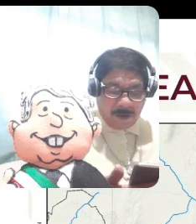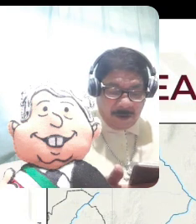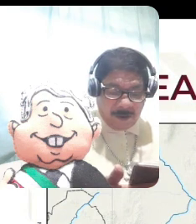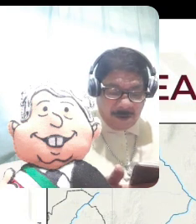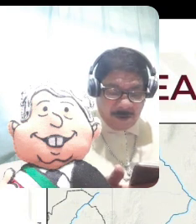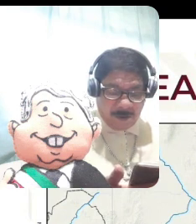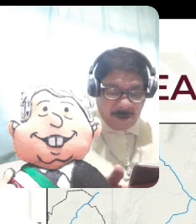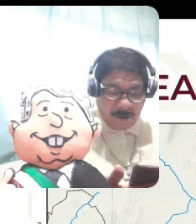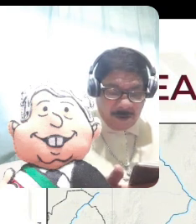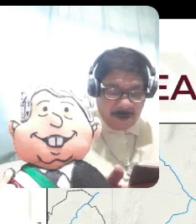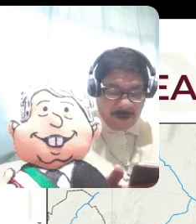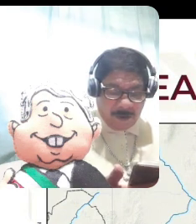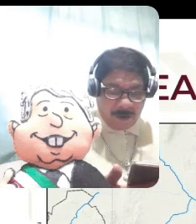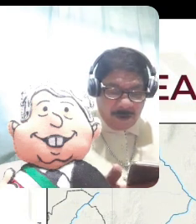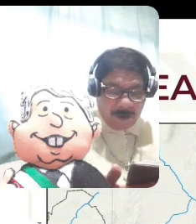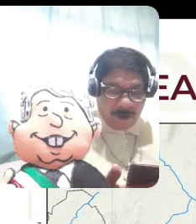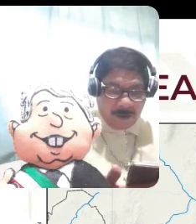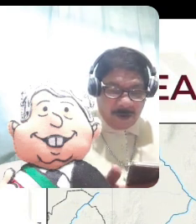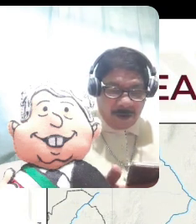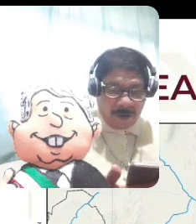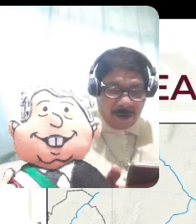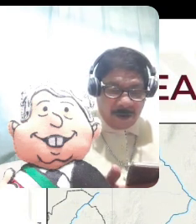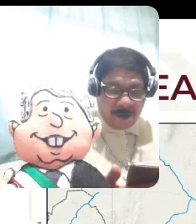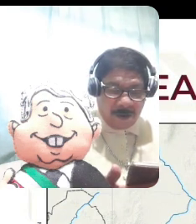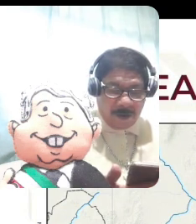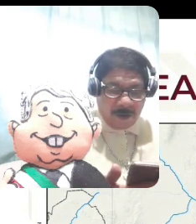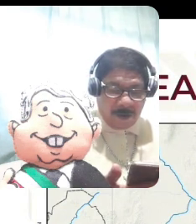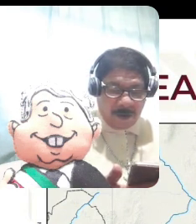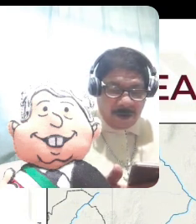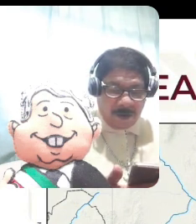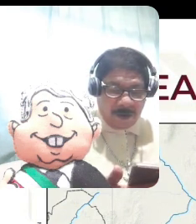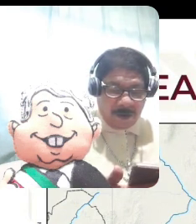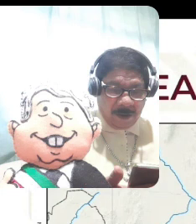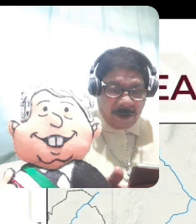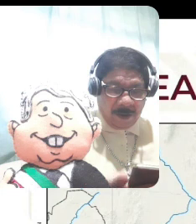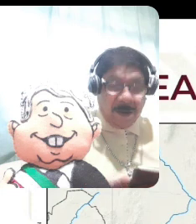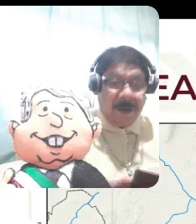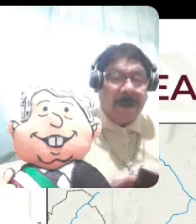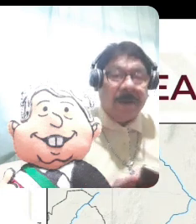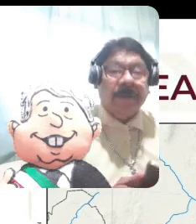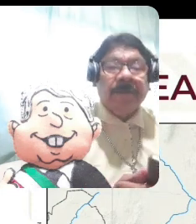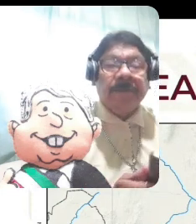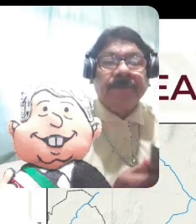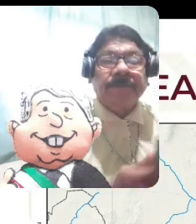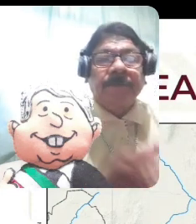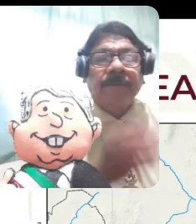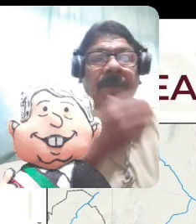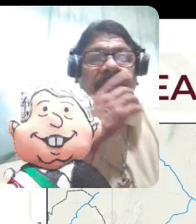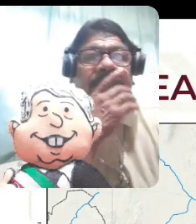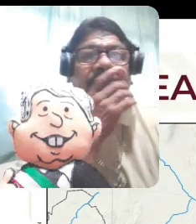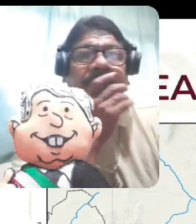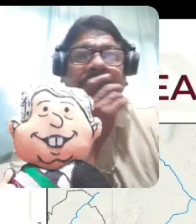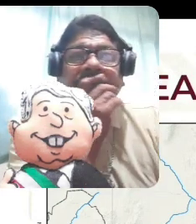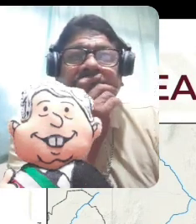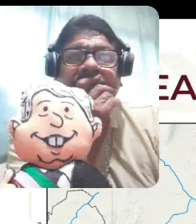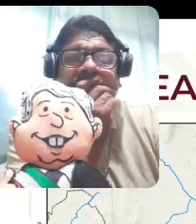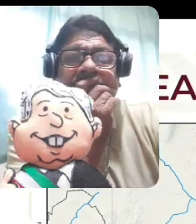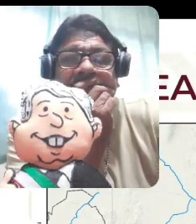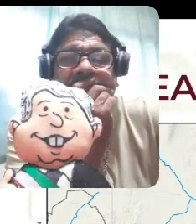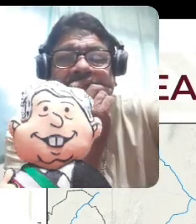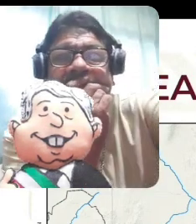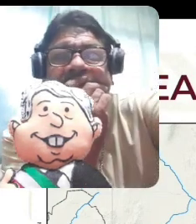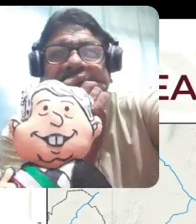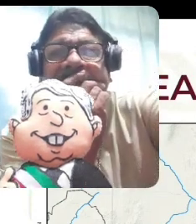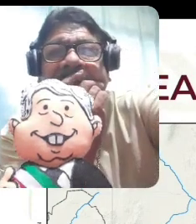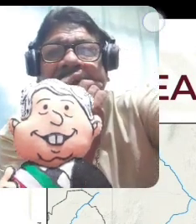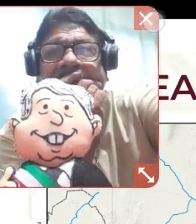ver de la presa El Realito hacia la zona metropolitana de San Luis Potosí. La